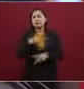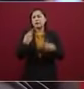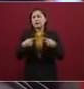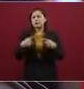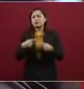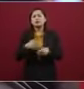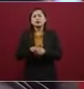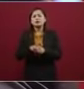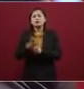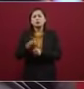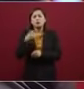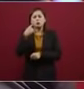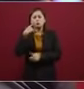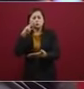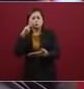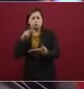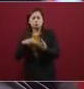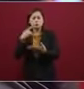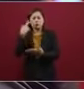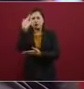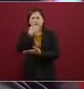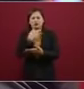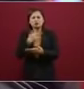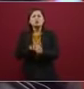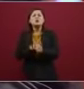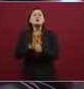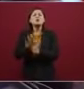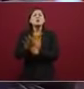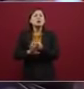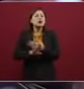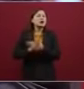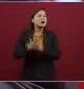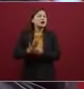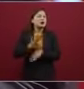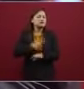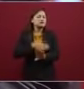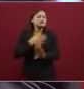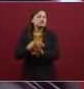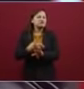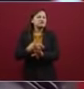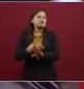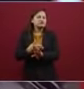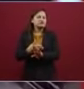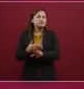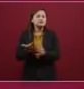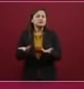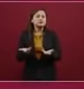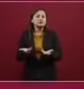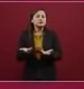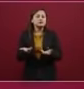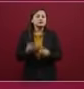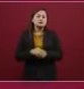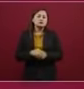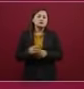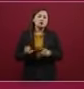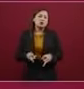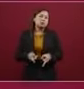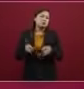la incidencia criminal, los que más afectan, casi en este orden, son asalto